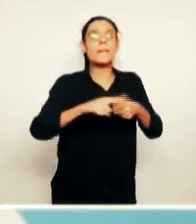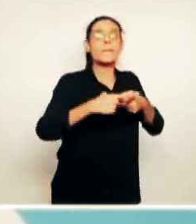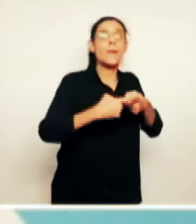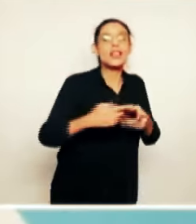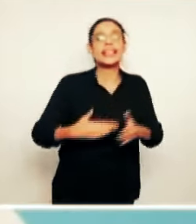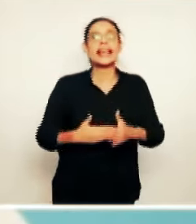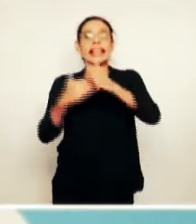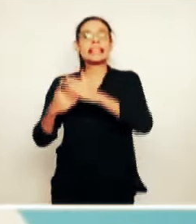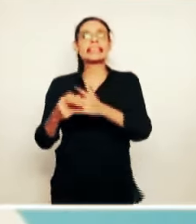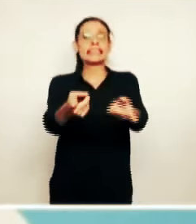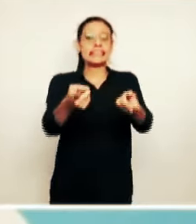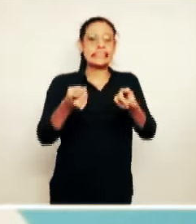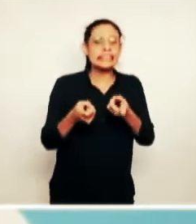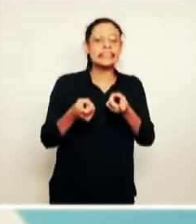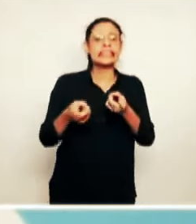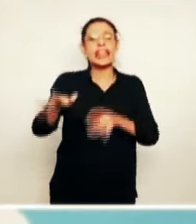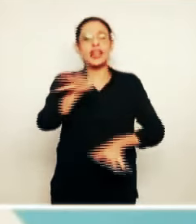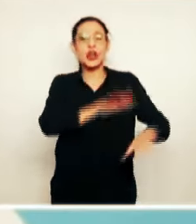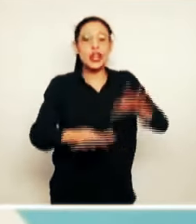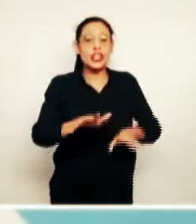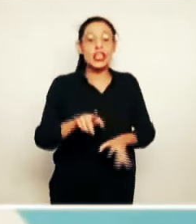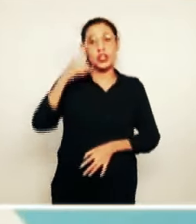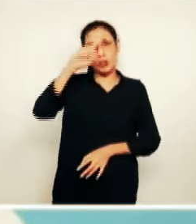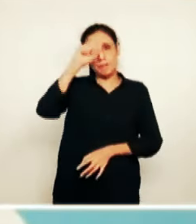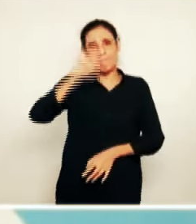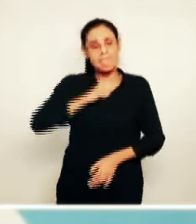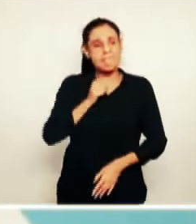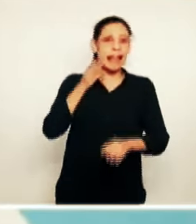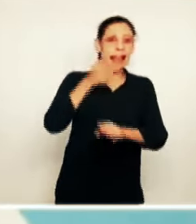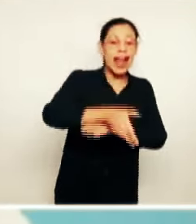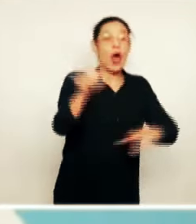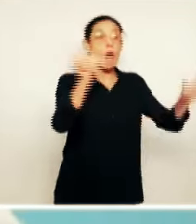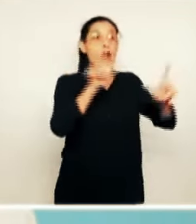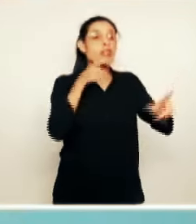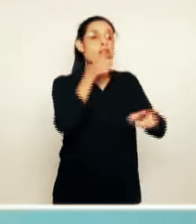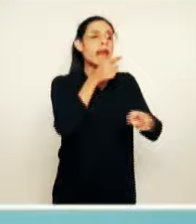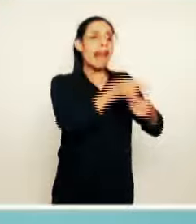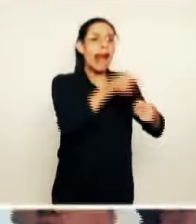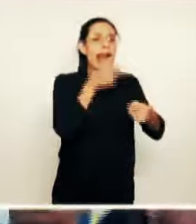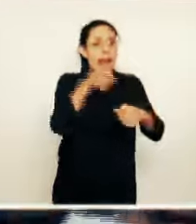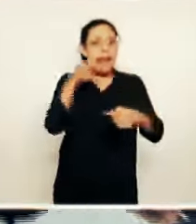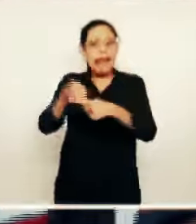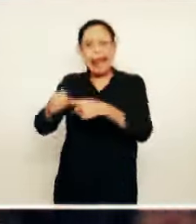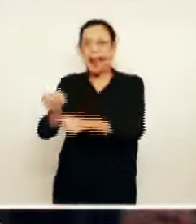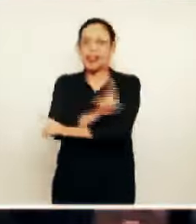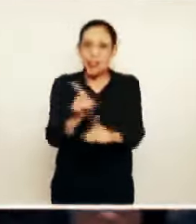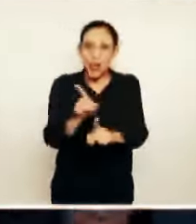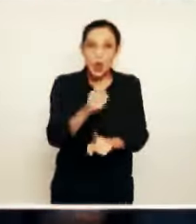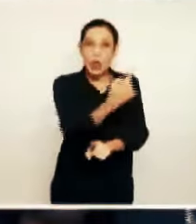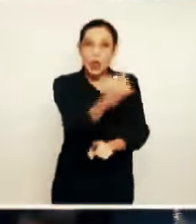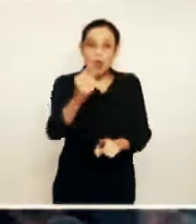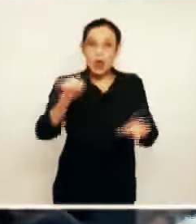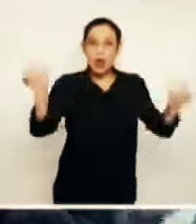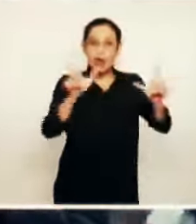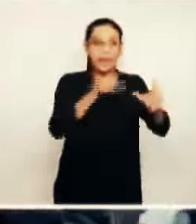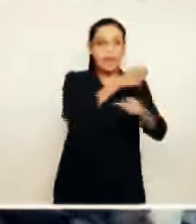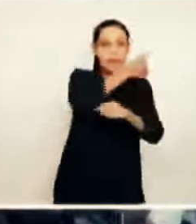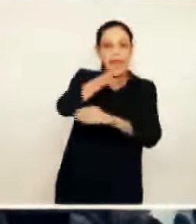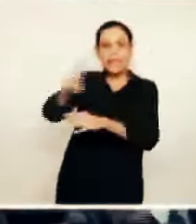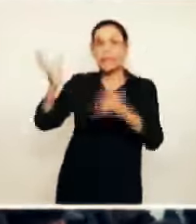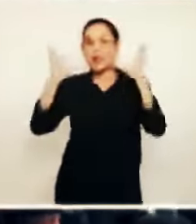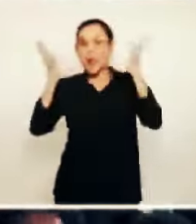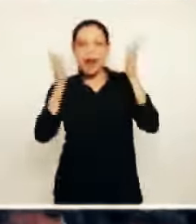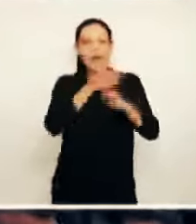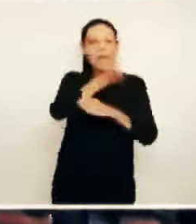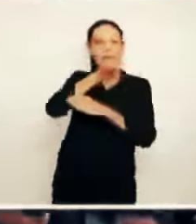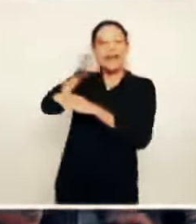No podemos salir más a la Bartola o ir a un canal de televisión a putear a otro compañero. Cuando vayan a los canales de televisión o a la radio,